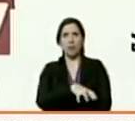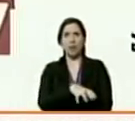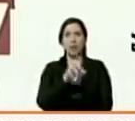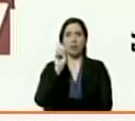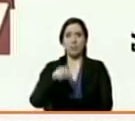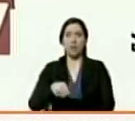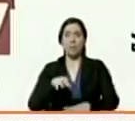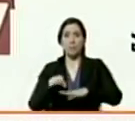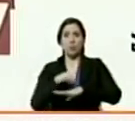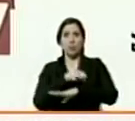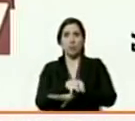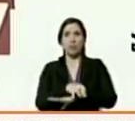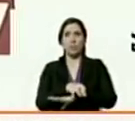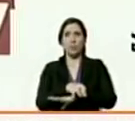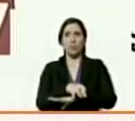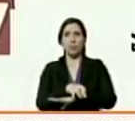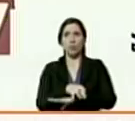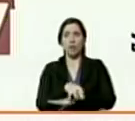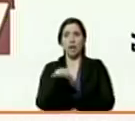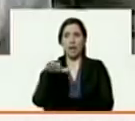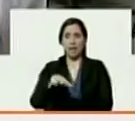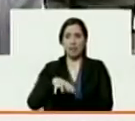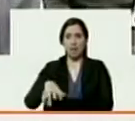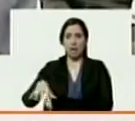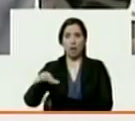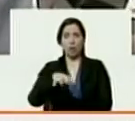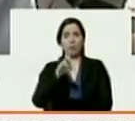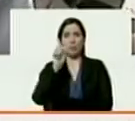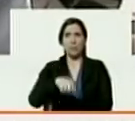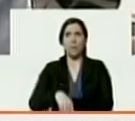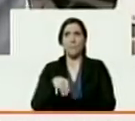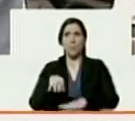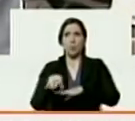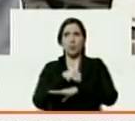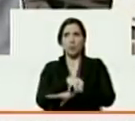dentro de los estados, por municipio.